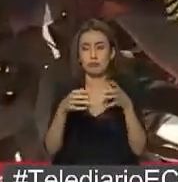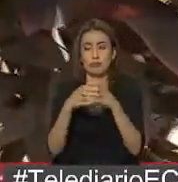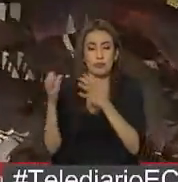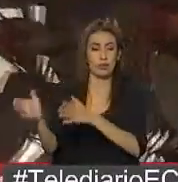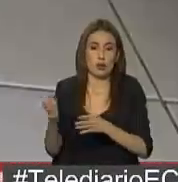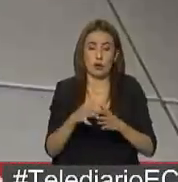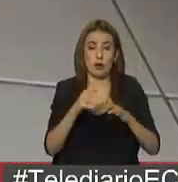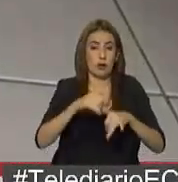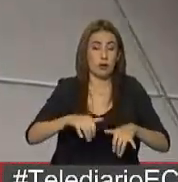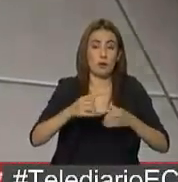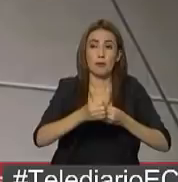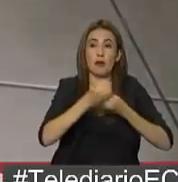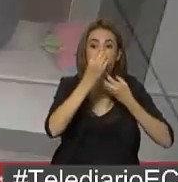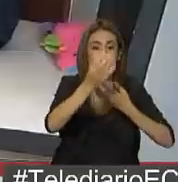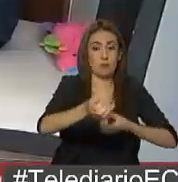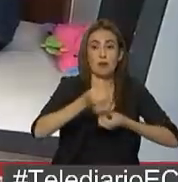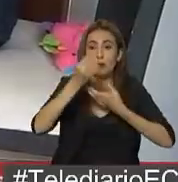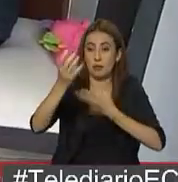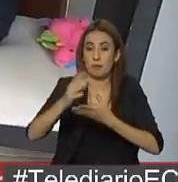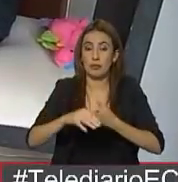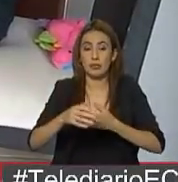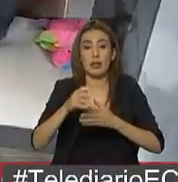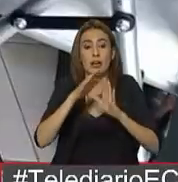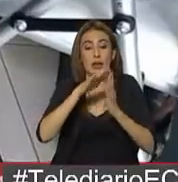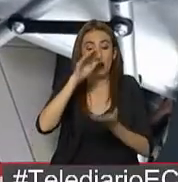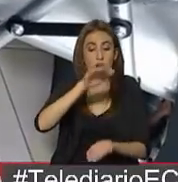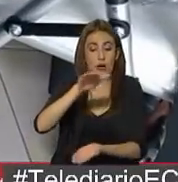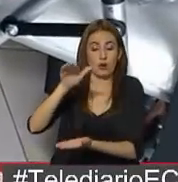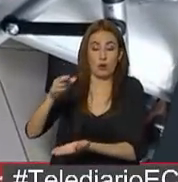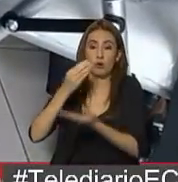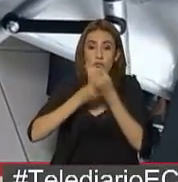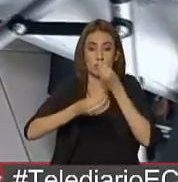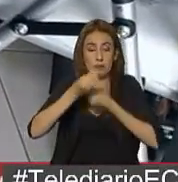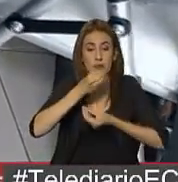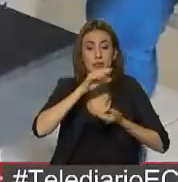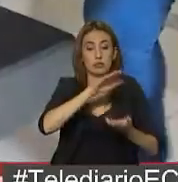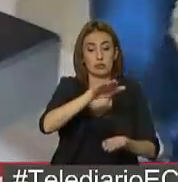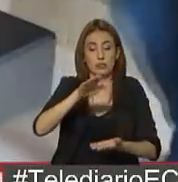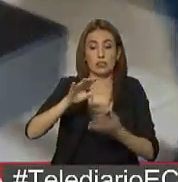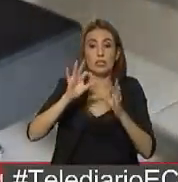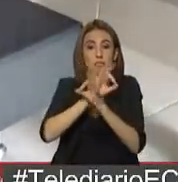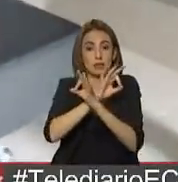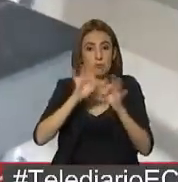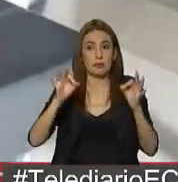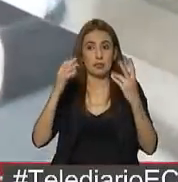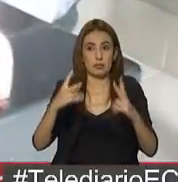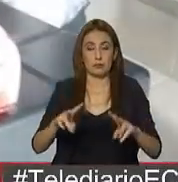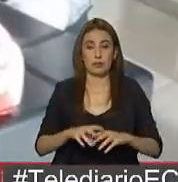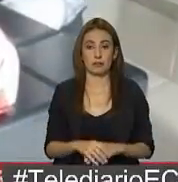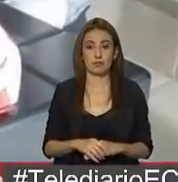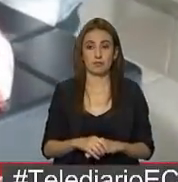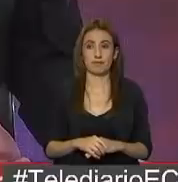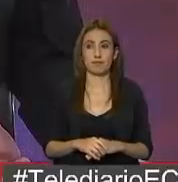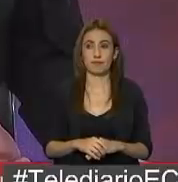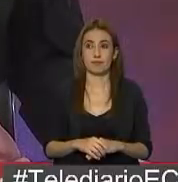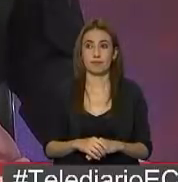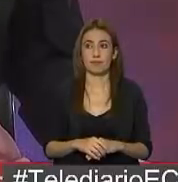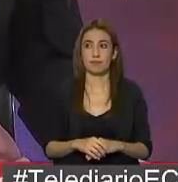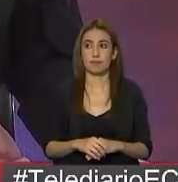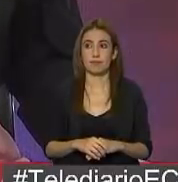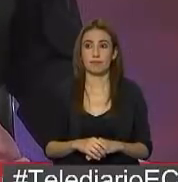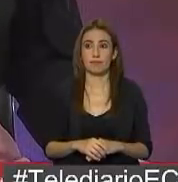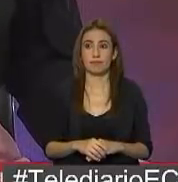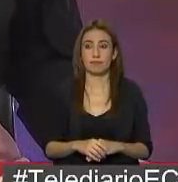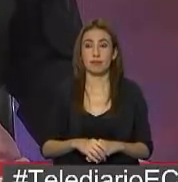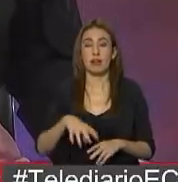se entrega implementos de aseo, ayudas técnicas y kits de alimentos. Guadalupe Ayoví, Ecuador TV.